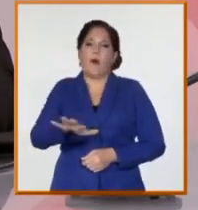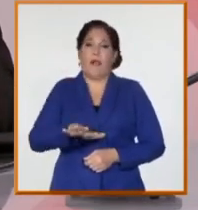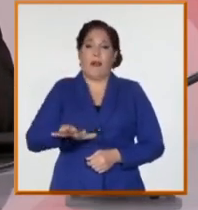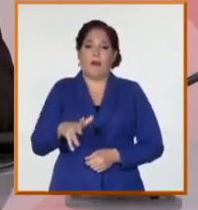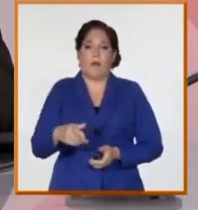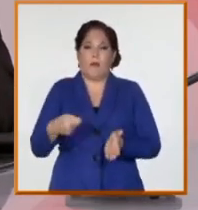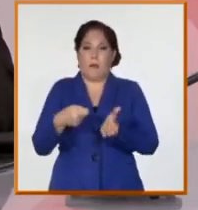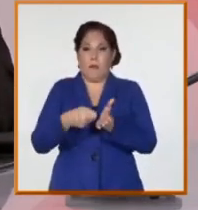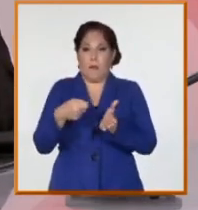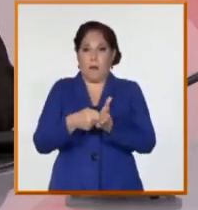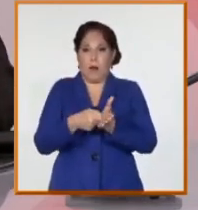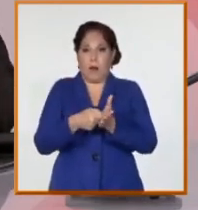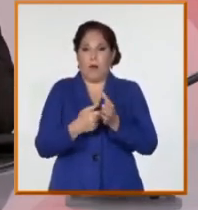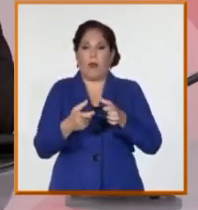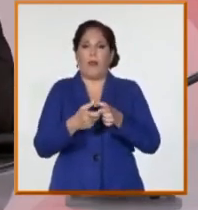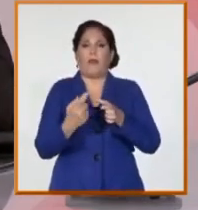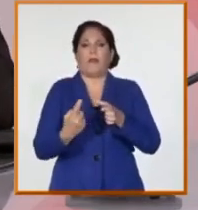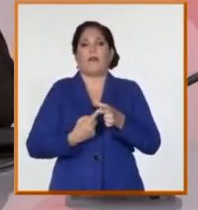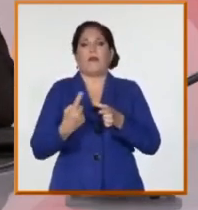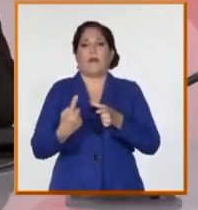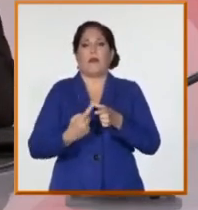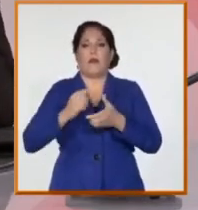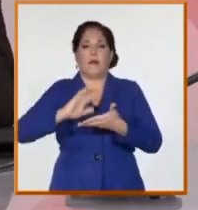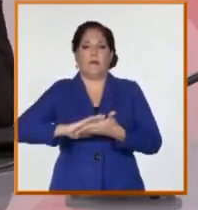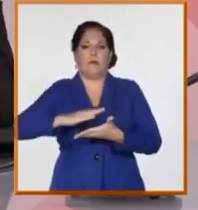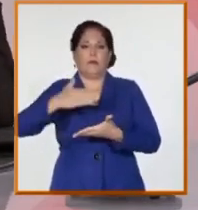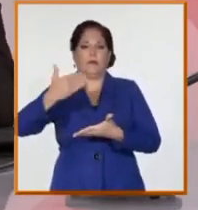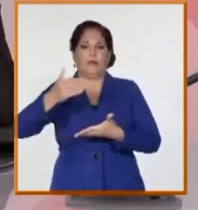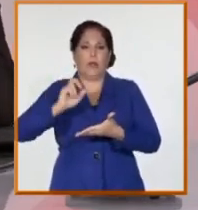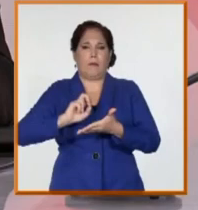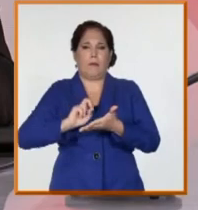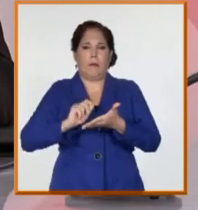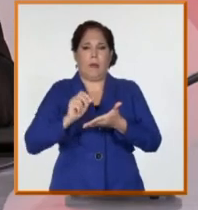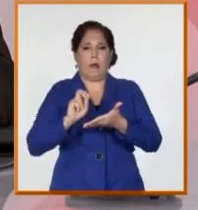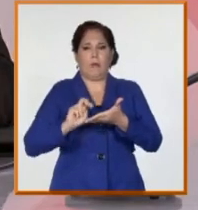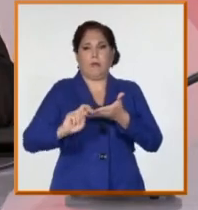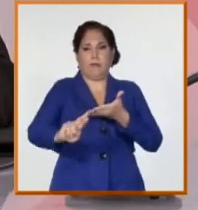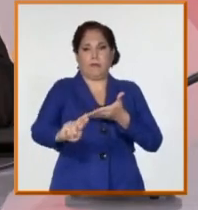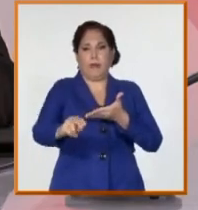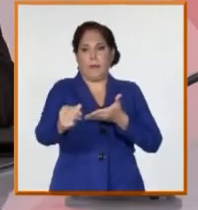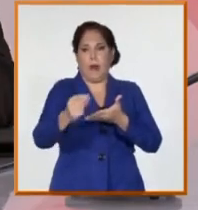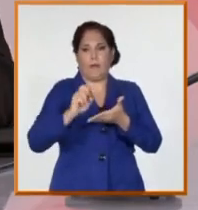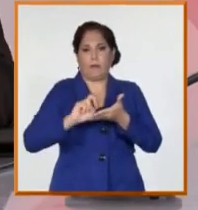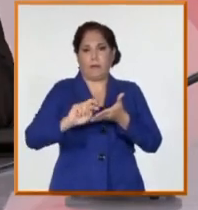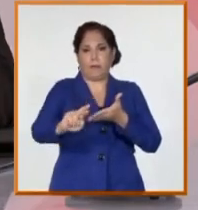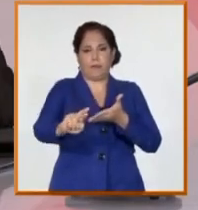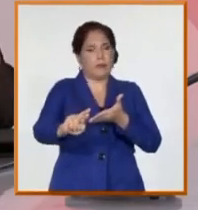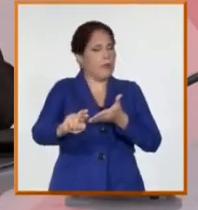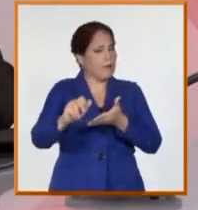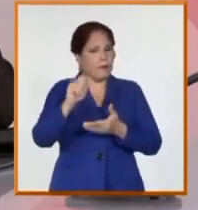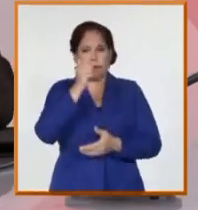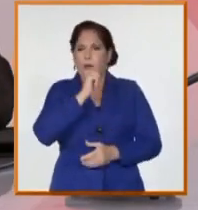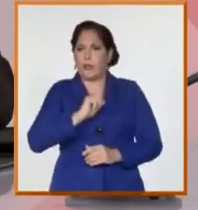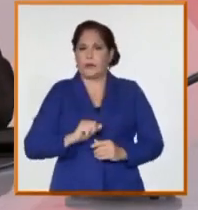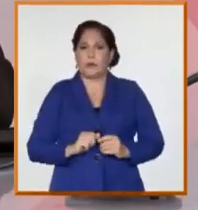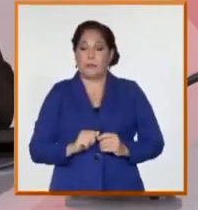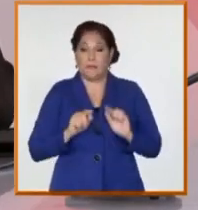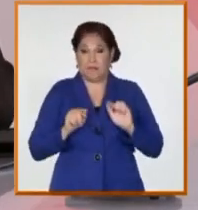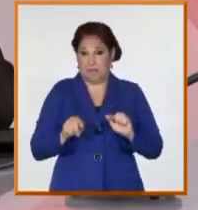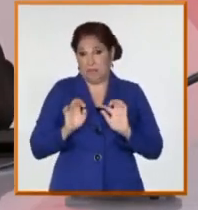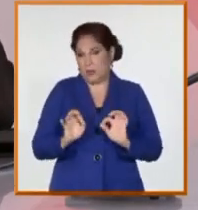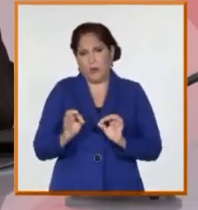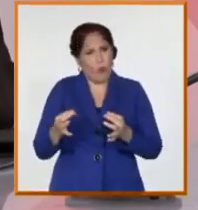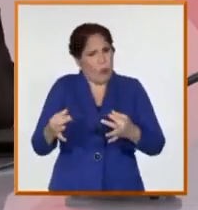de la transformación digital de sus procesos y especialmente del acceso al comercio electrónico y a los pagos digitales algo que